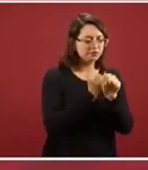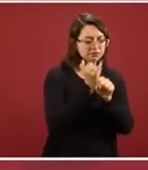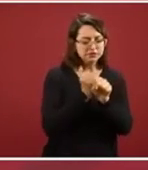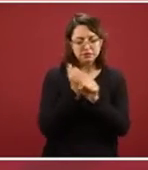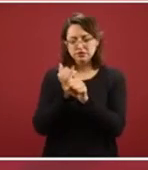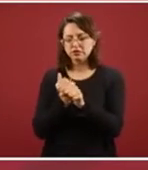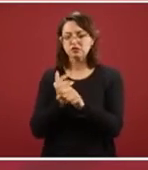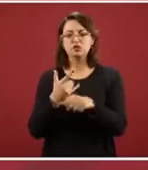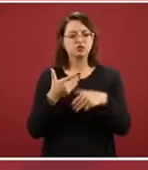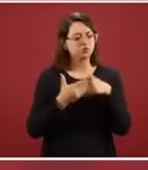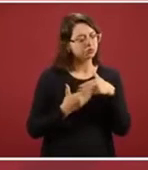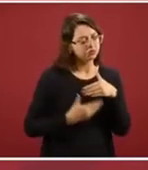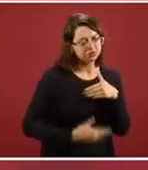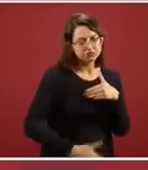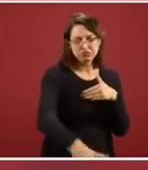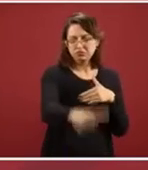abiertas,